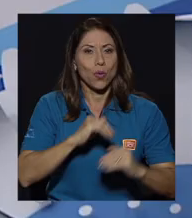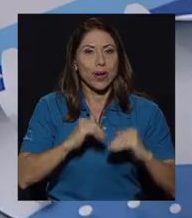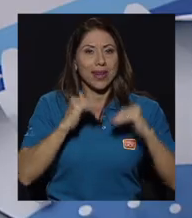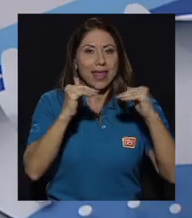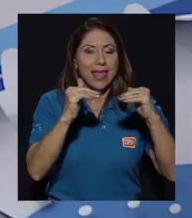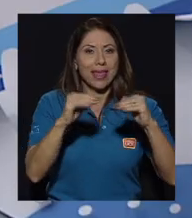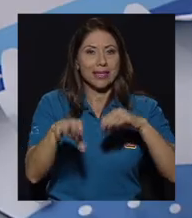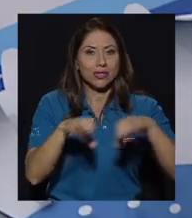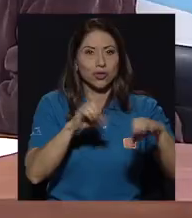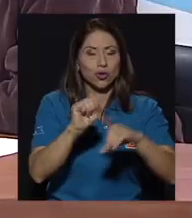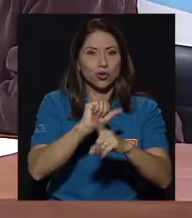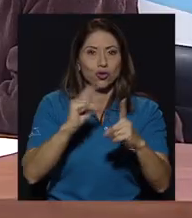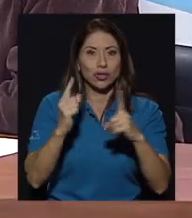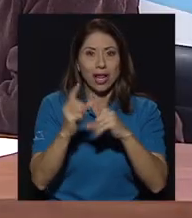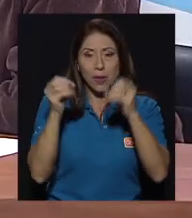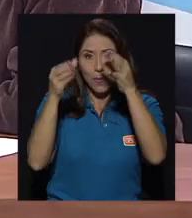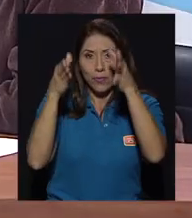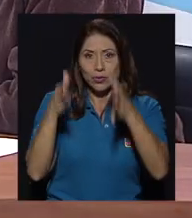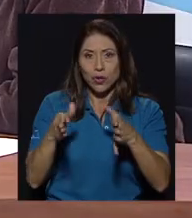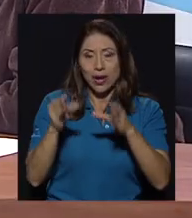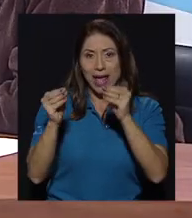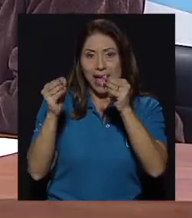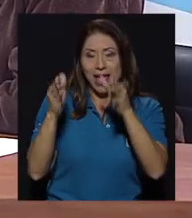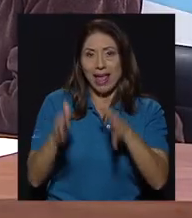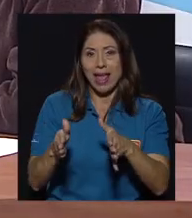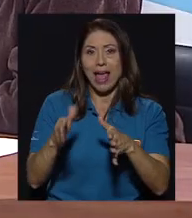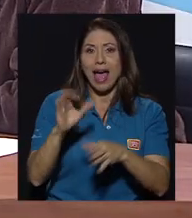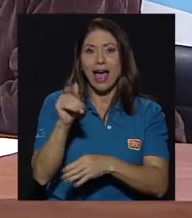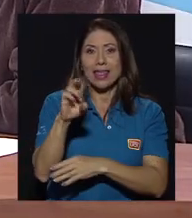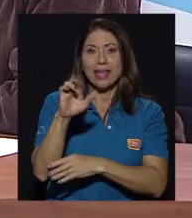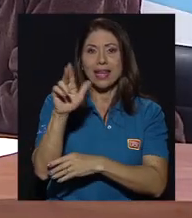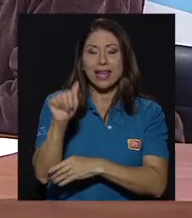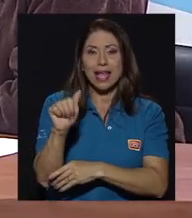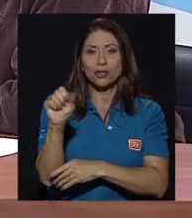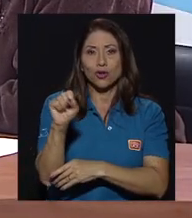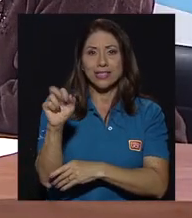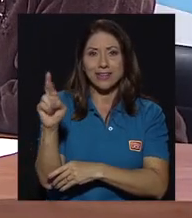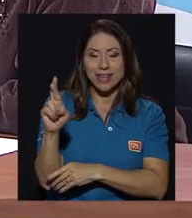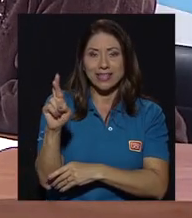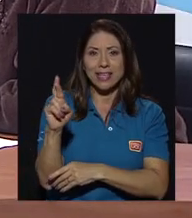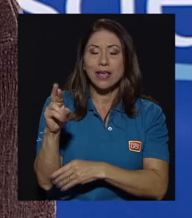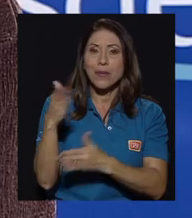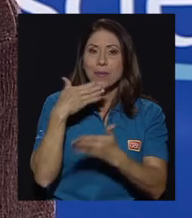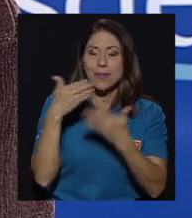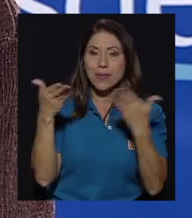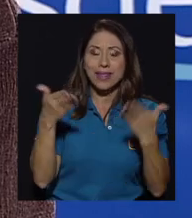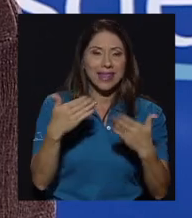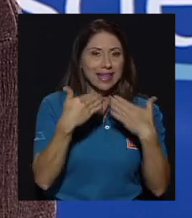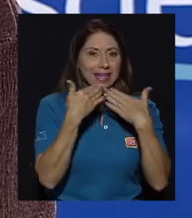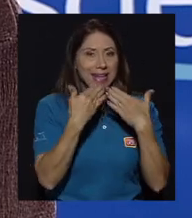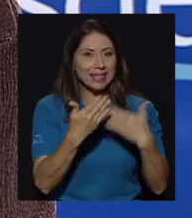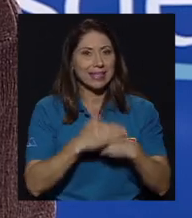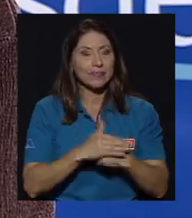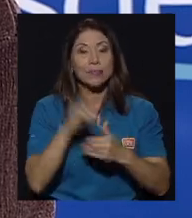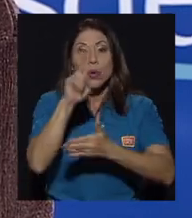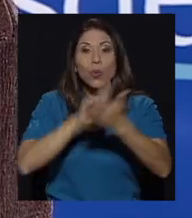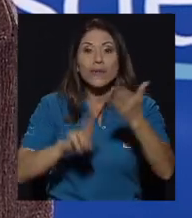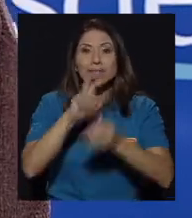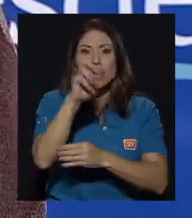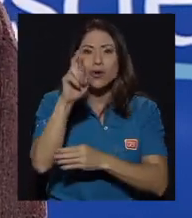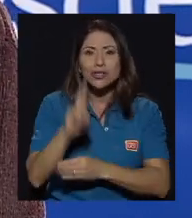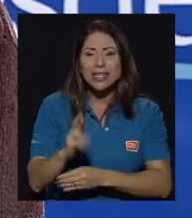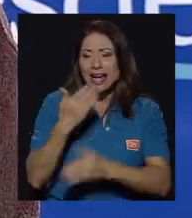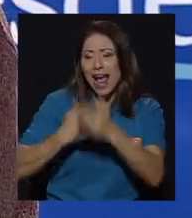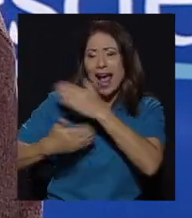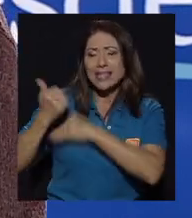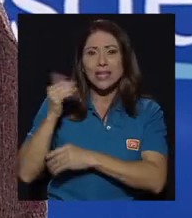profesora educadora doña adilia solís reyes bienvenida desde el hogar gracias por esta oportunidad no añadiría porque crea la universidad de